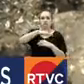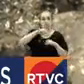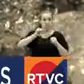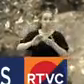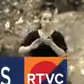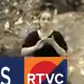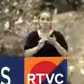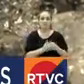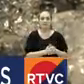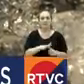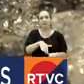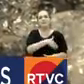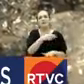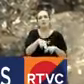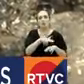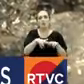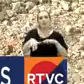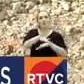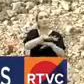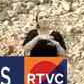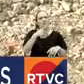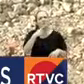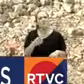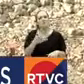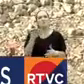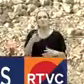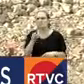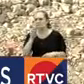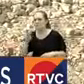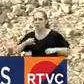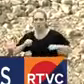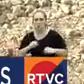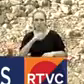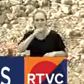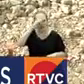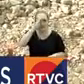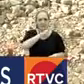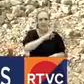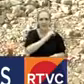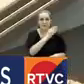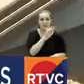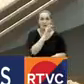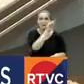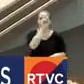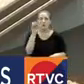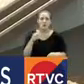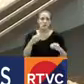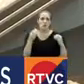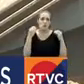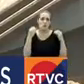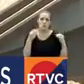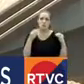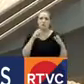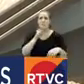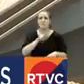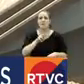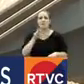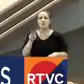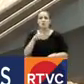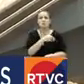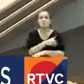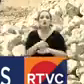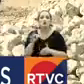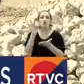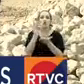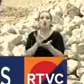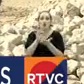Según el Ministerio de Ambiente, en su último reporte en ciudades como Bogotá, Medellín, Cali y Barranquilla, se generan alrededor de 22 millones de